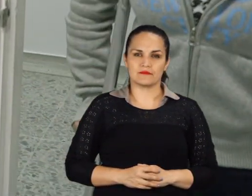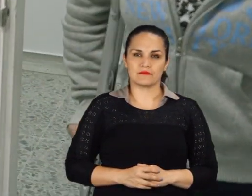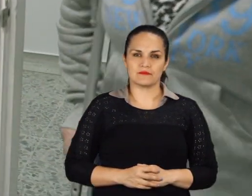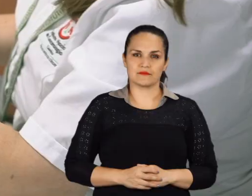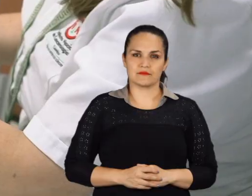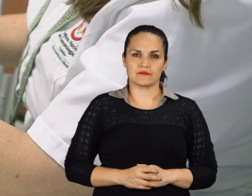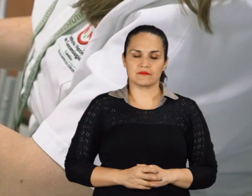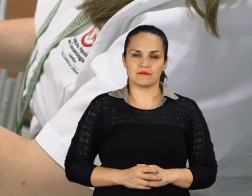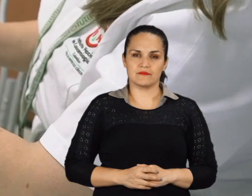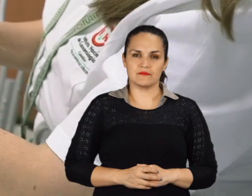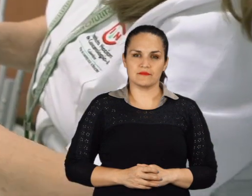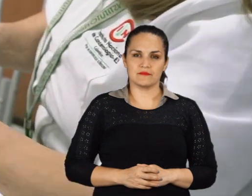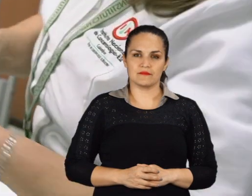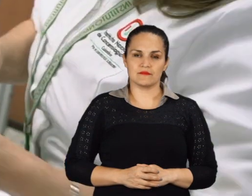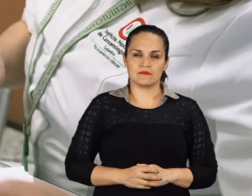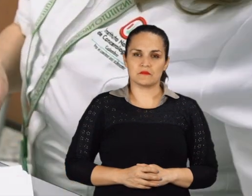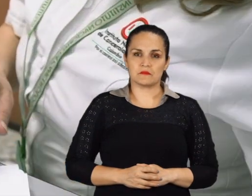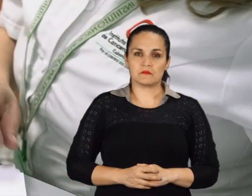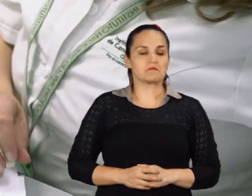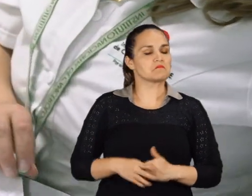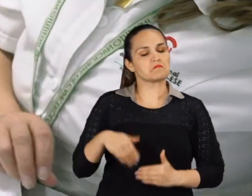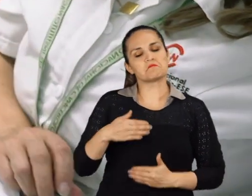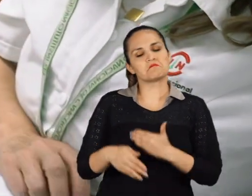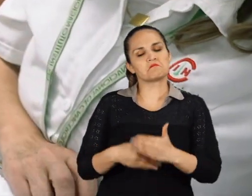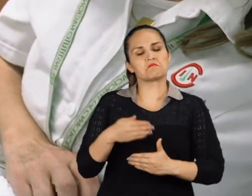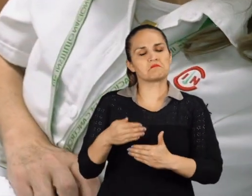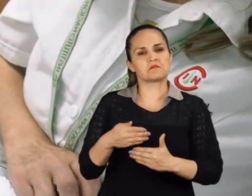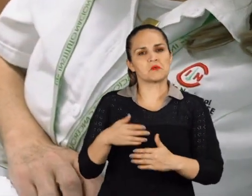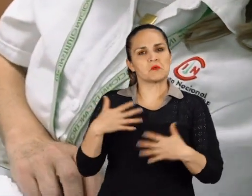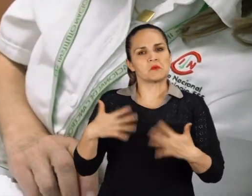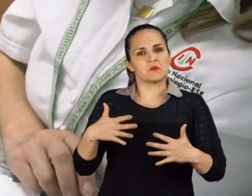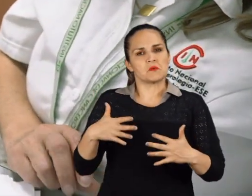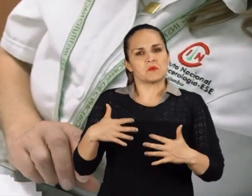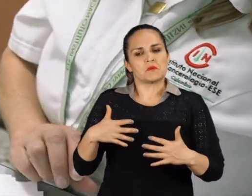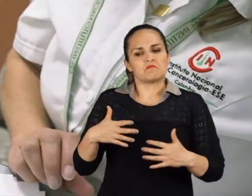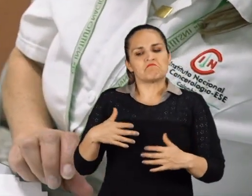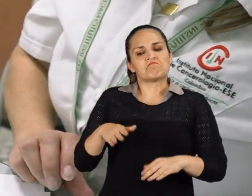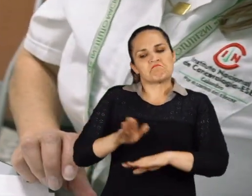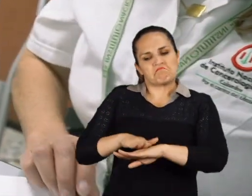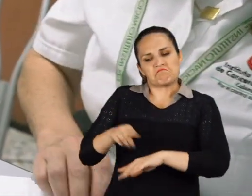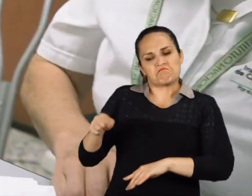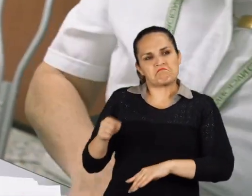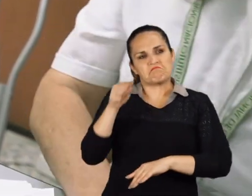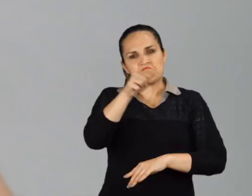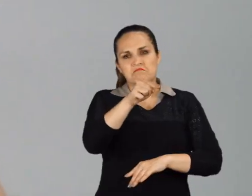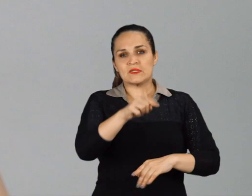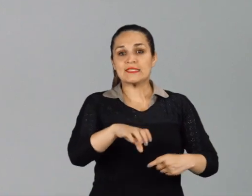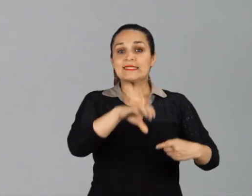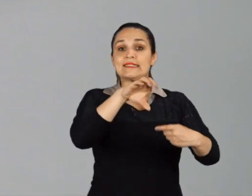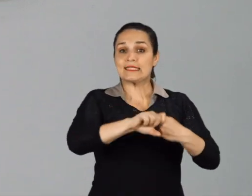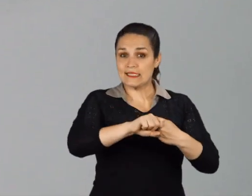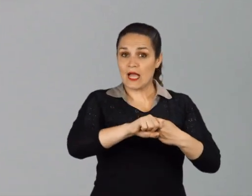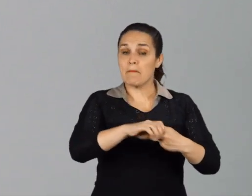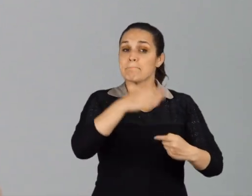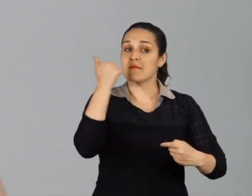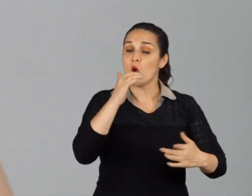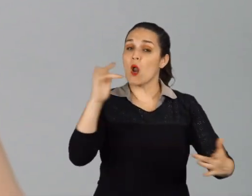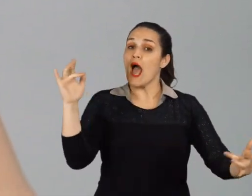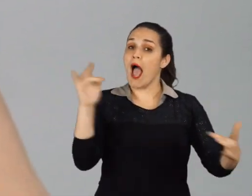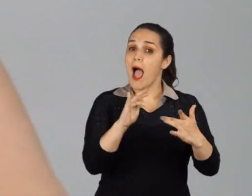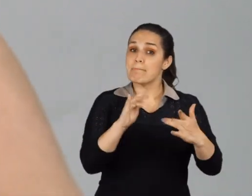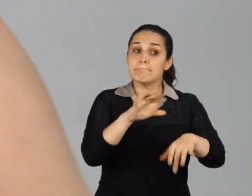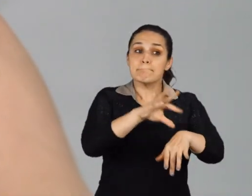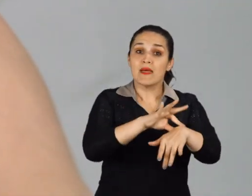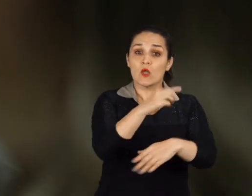Y en ese momento me dijo, tienes que sacar una cita con un médico oncólogo. Y en ese momento a